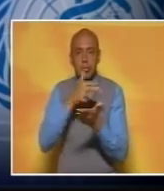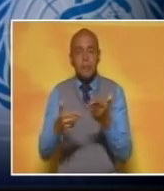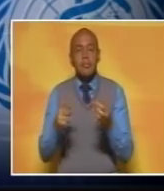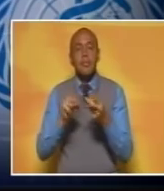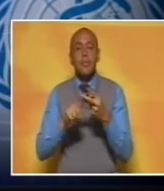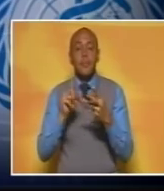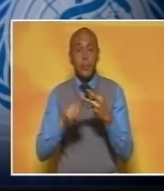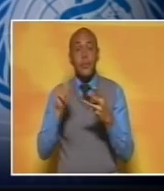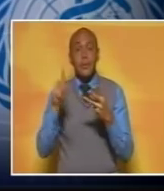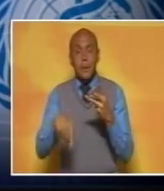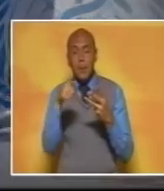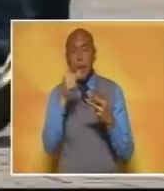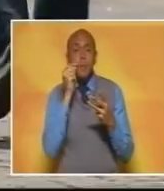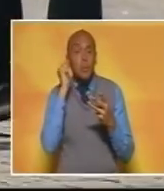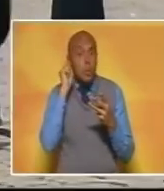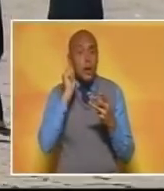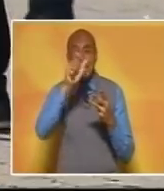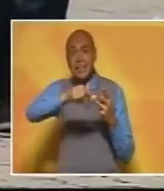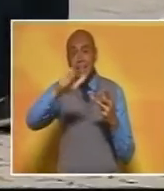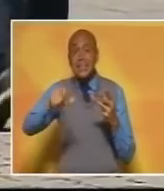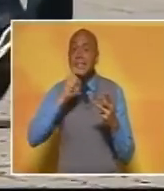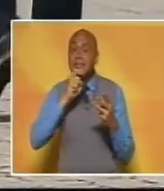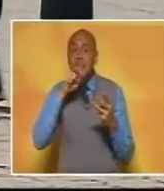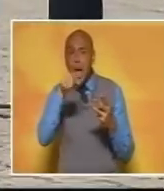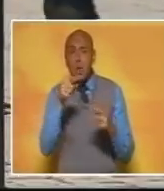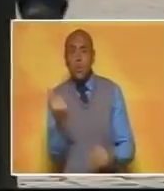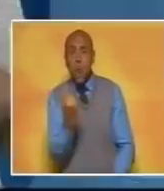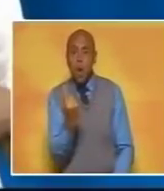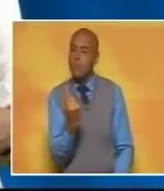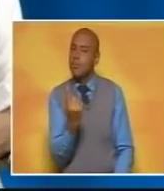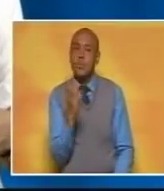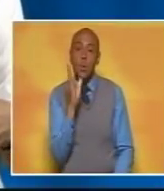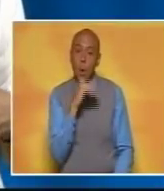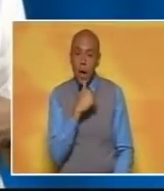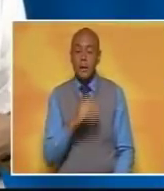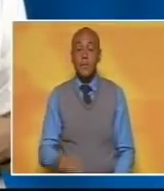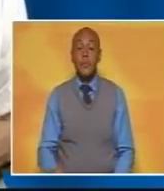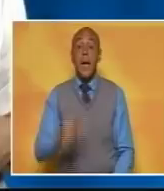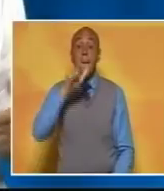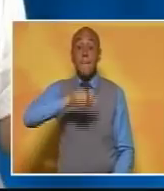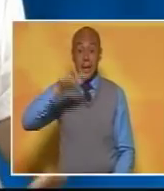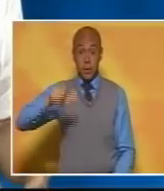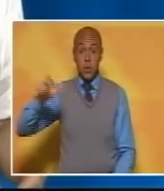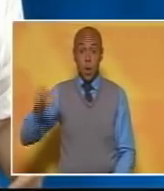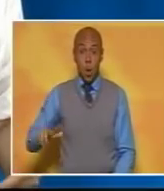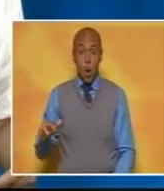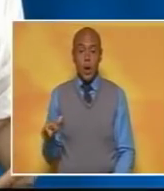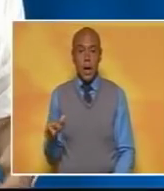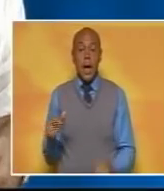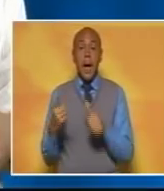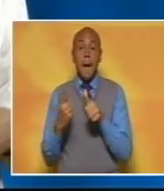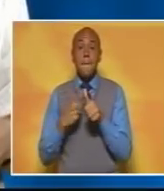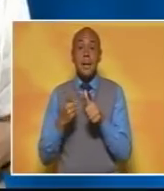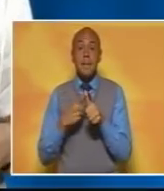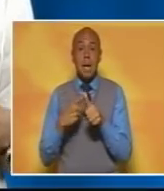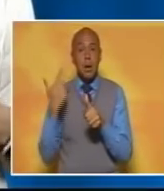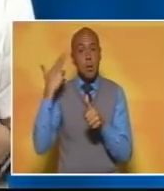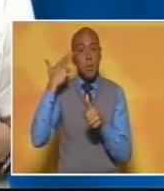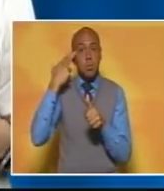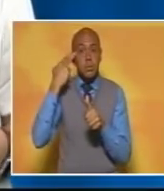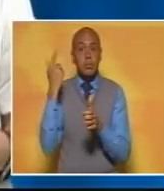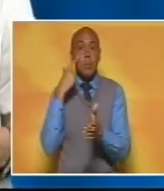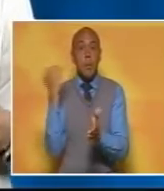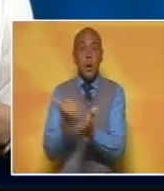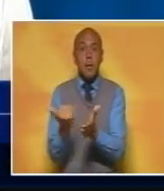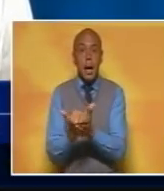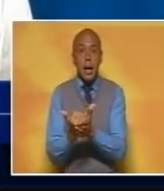pasando por momentos difíciles que no están solas. Las personas que sobreviven a un primer intento corren